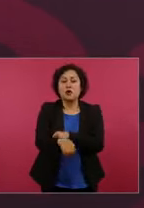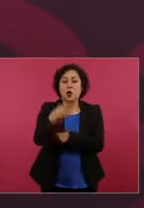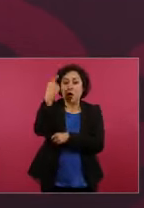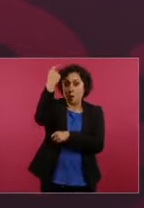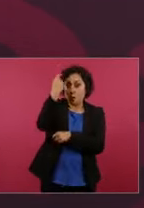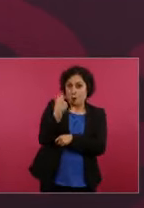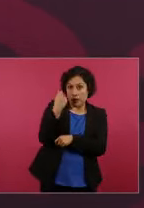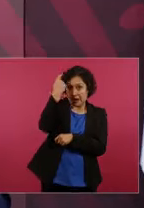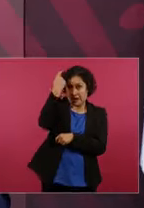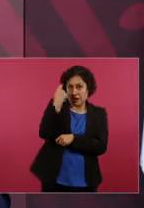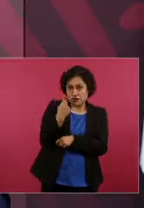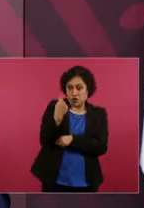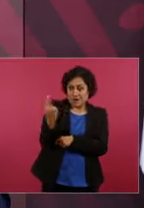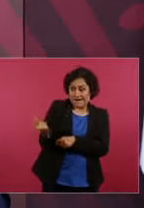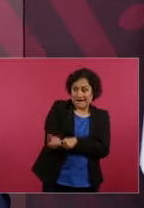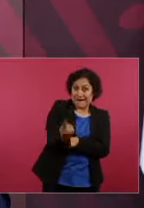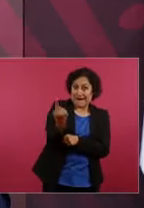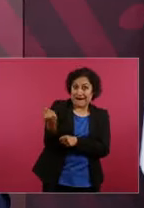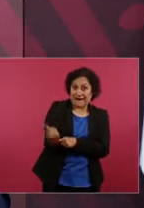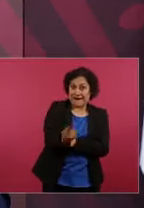mensuales?